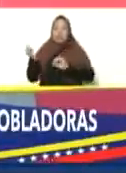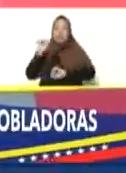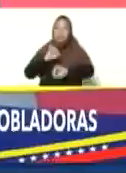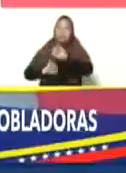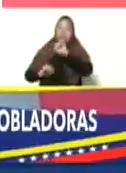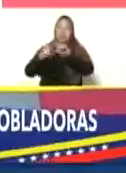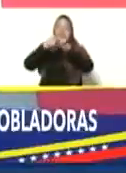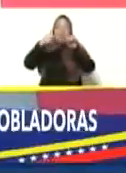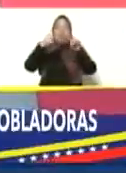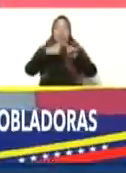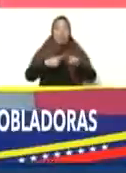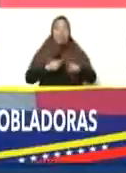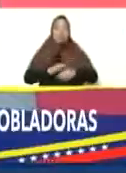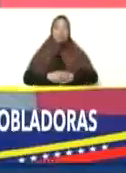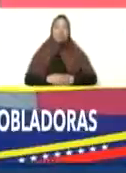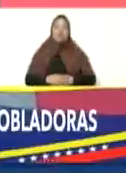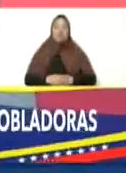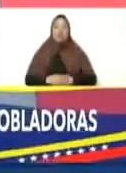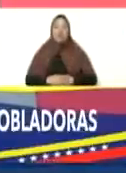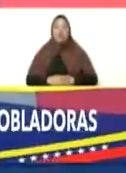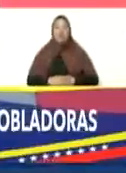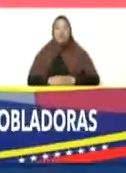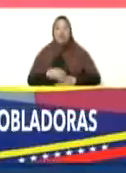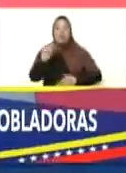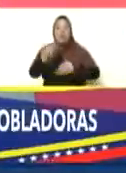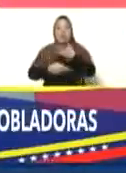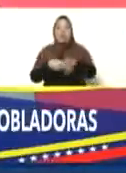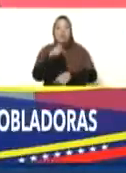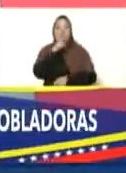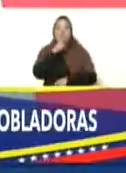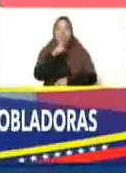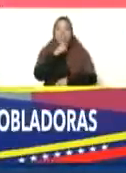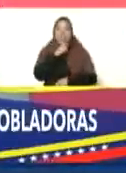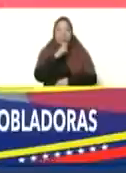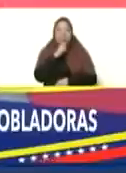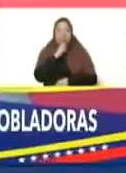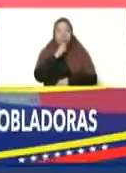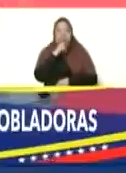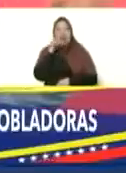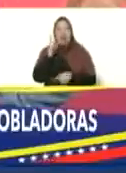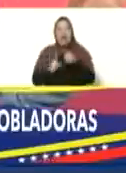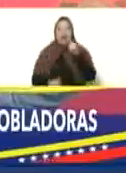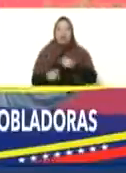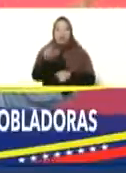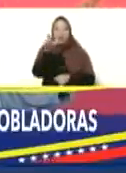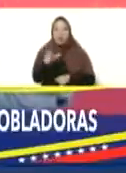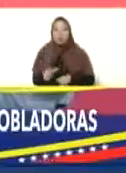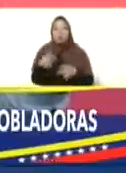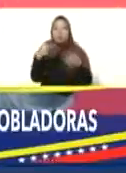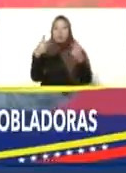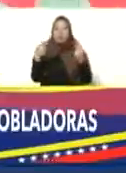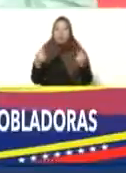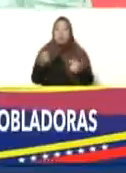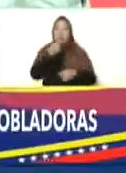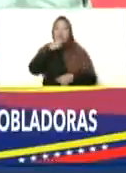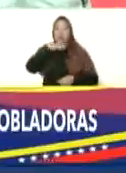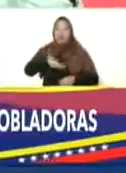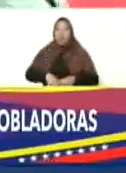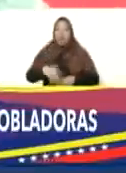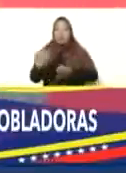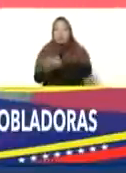varias veces como un boomerang o alguna gente ha hablado de suicidio